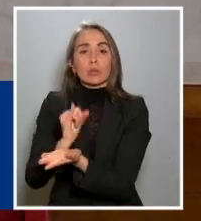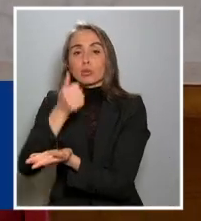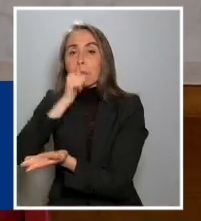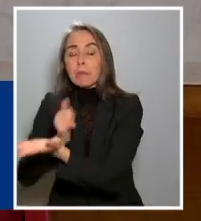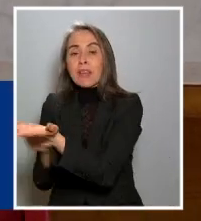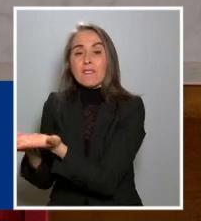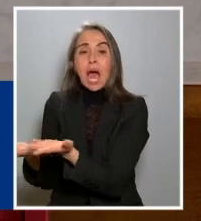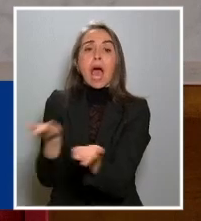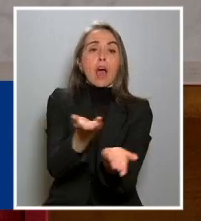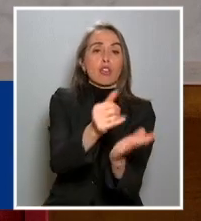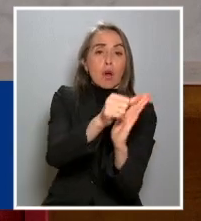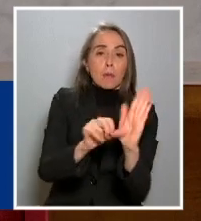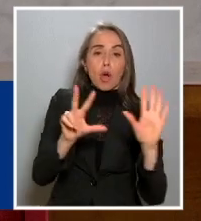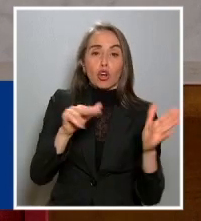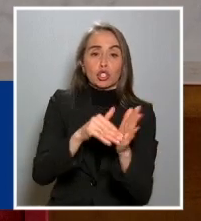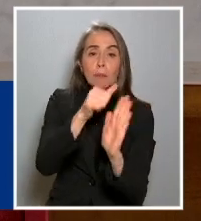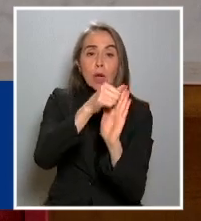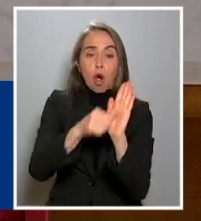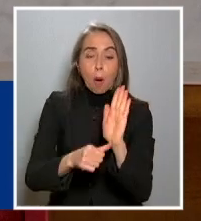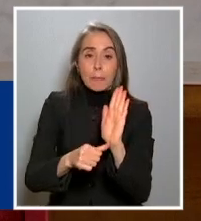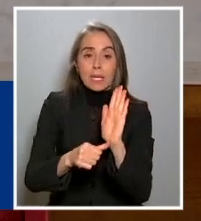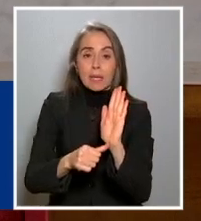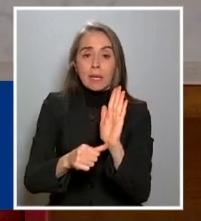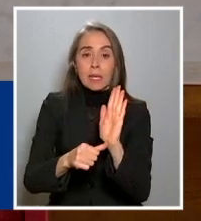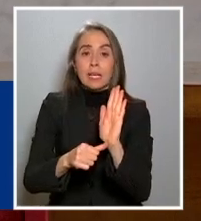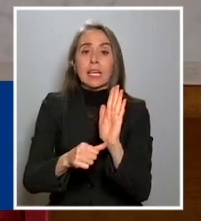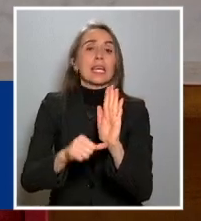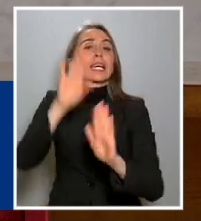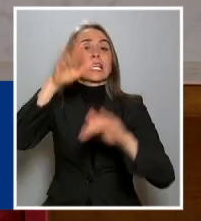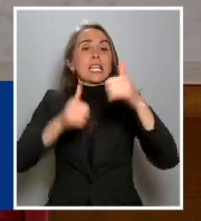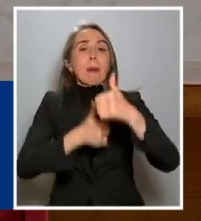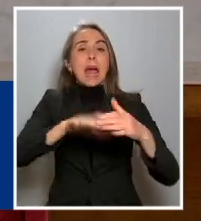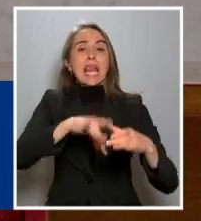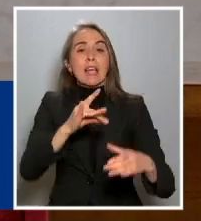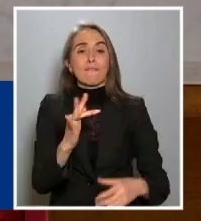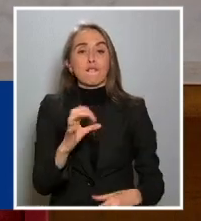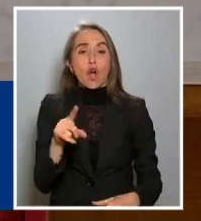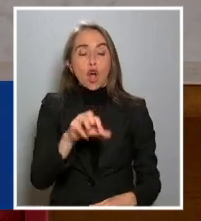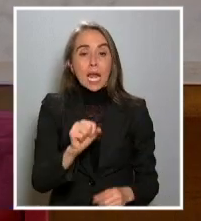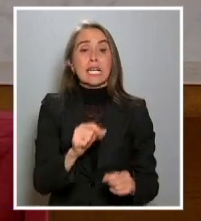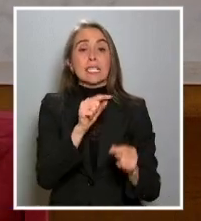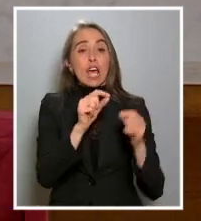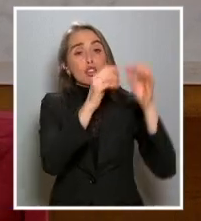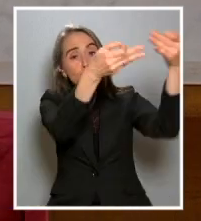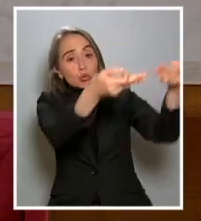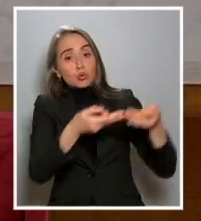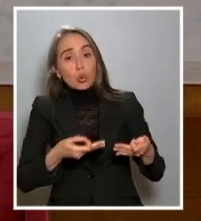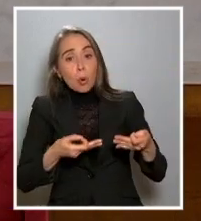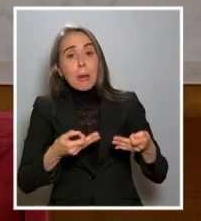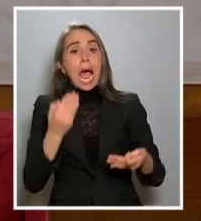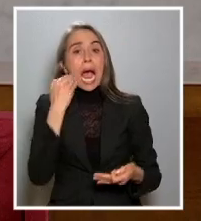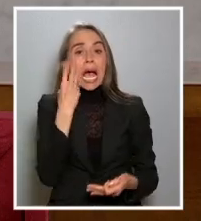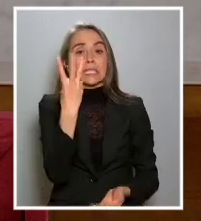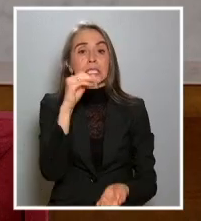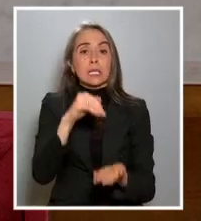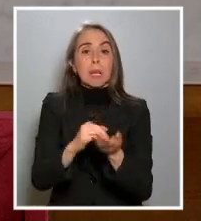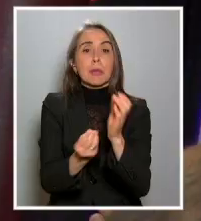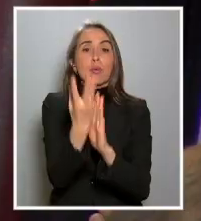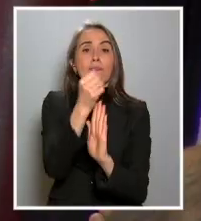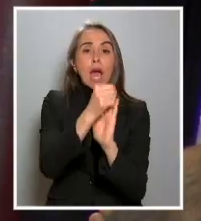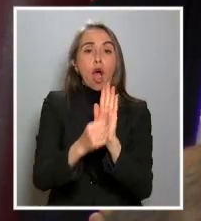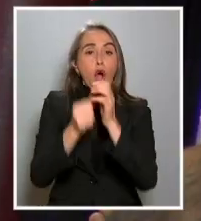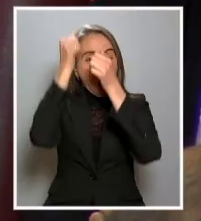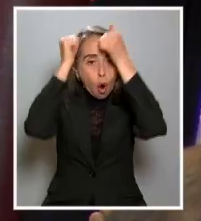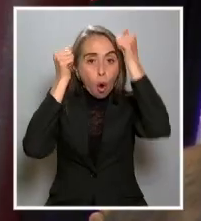que junto a las 8.000 cirugías a través de la modalidad de licitación de FONASA nos van a permitir llegar a casi 30.000 nuevas cirugías